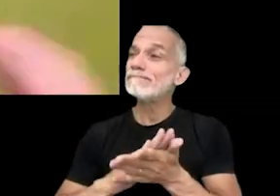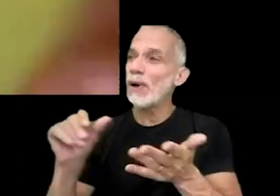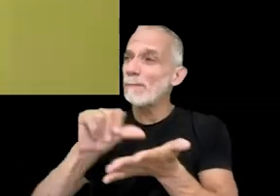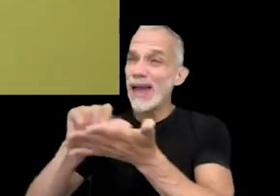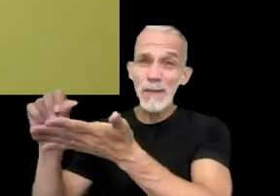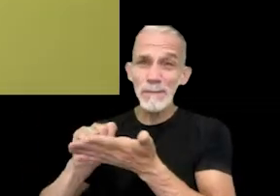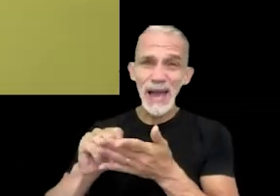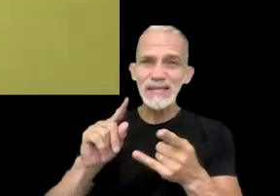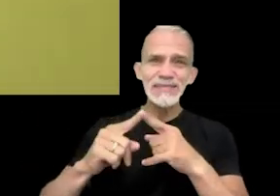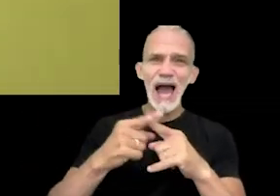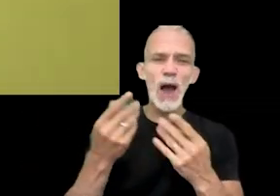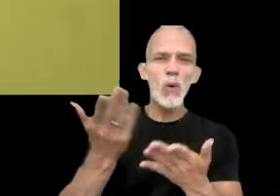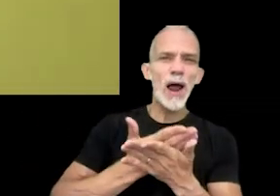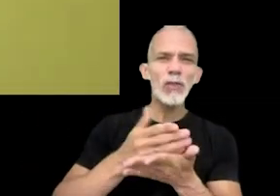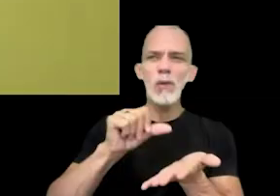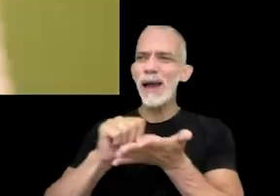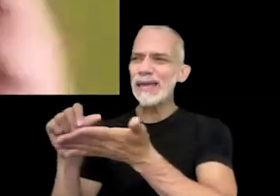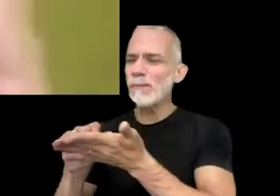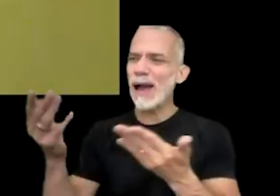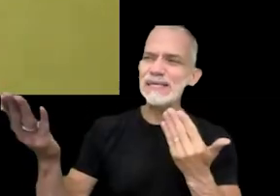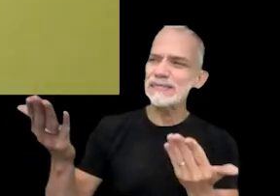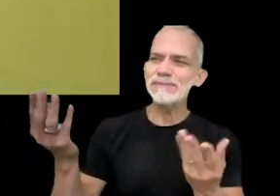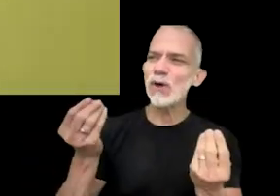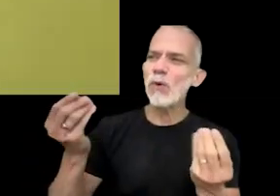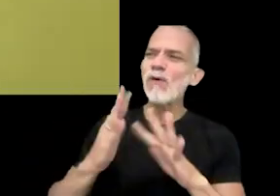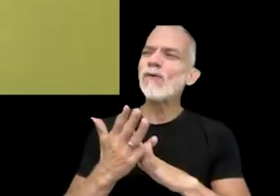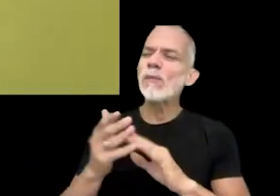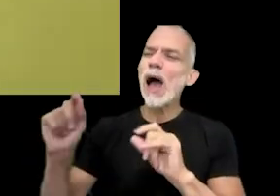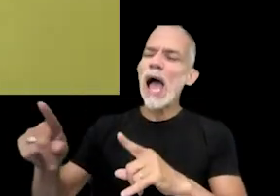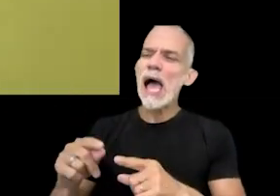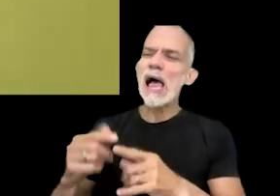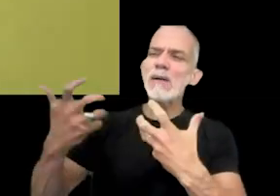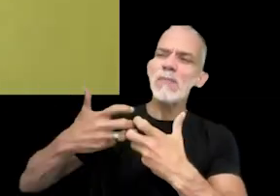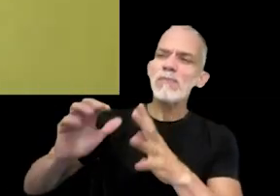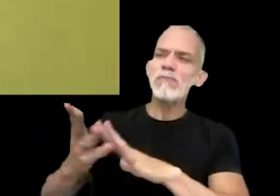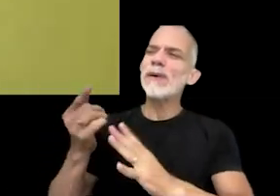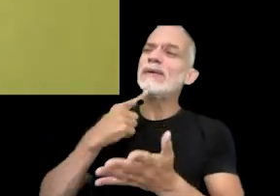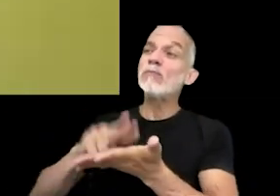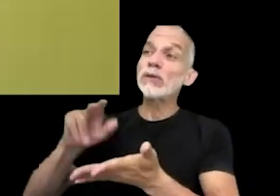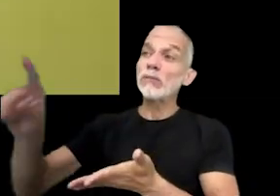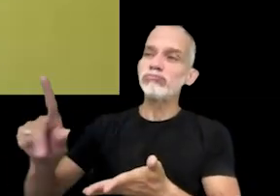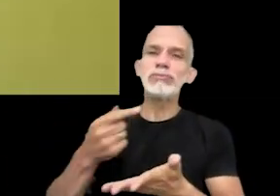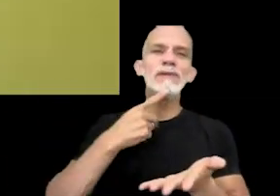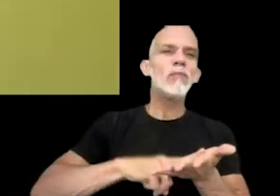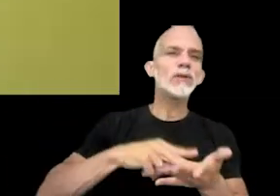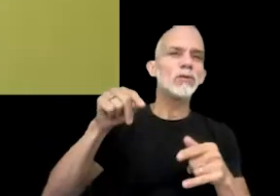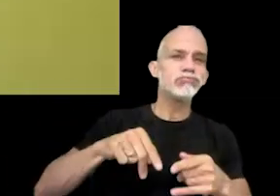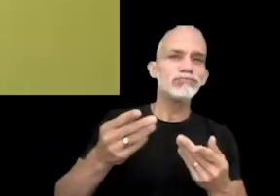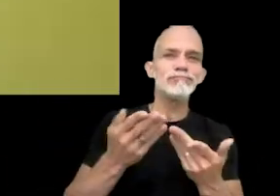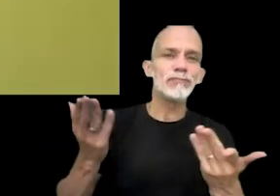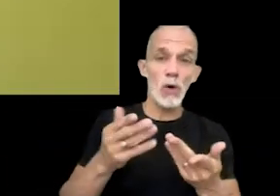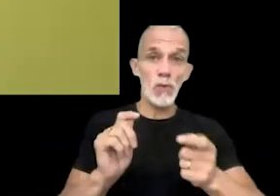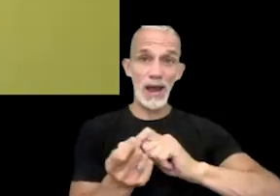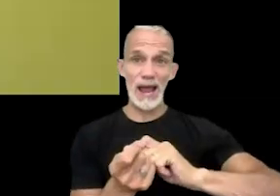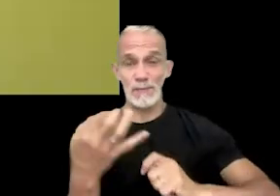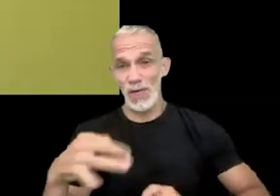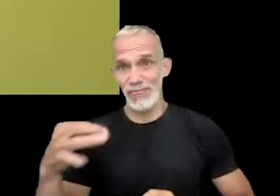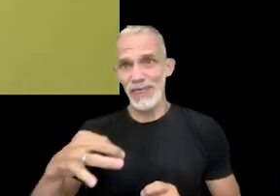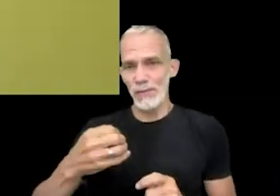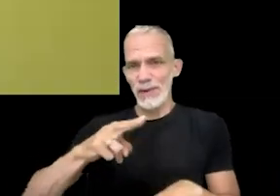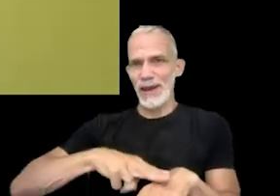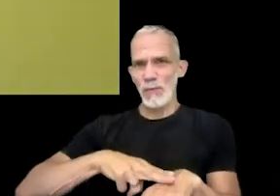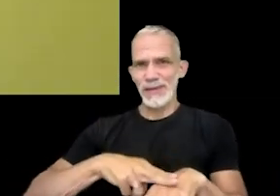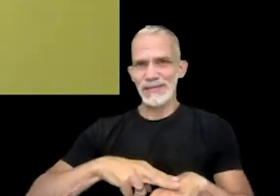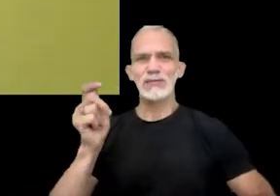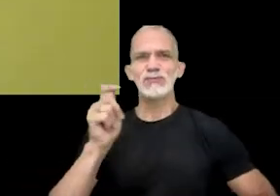establecer acuerdos de partes sobre qué tipo de metodología vamos a utilizar para cada una de las adaptaciones que ha recomendado